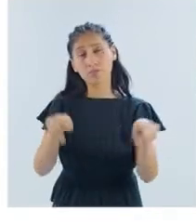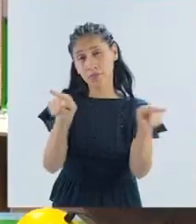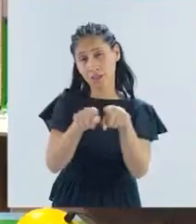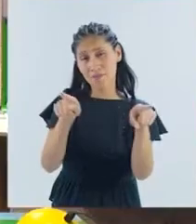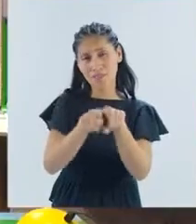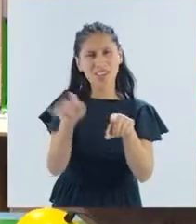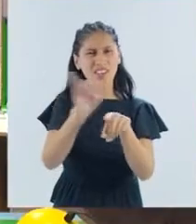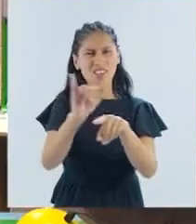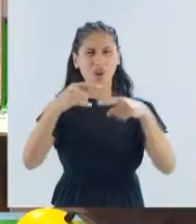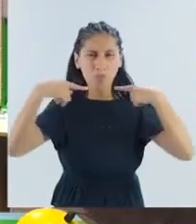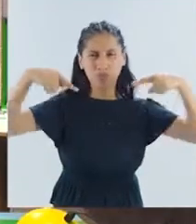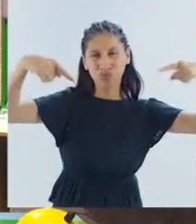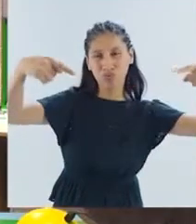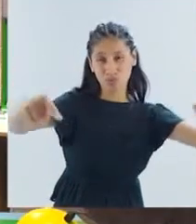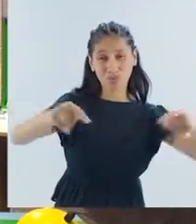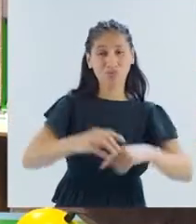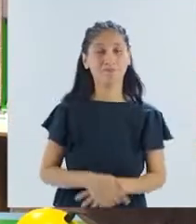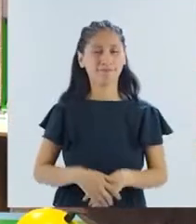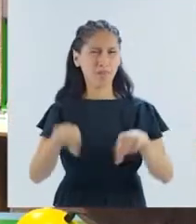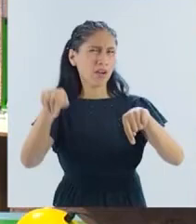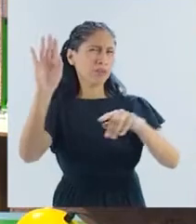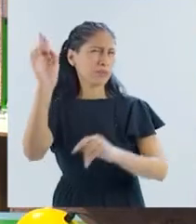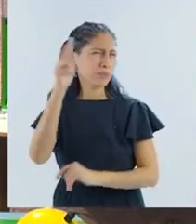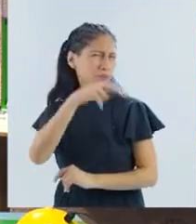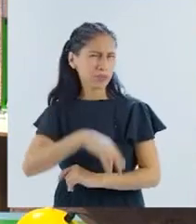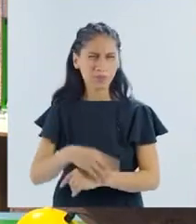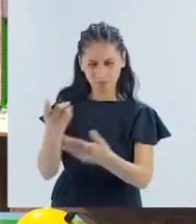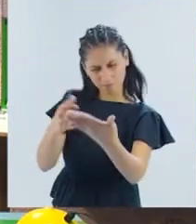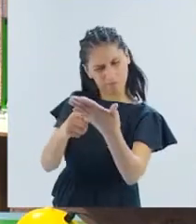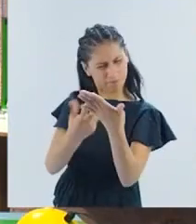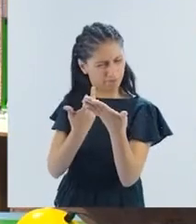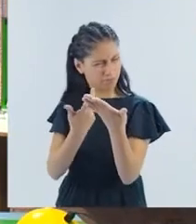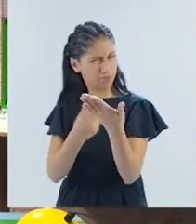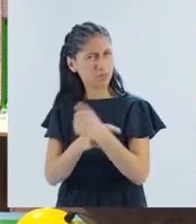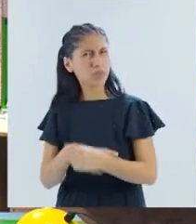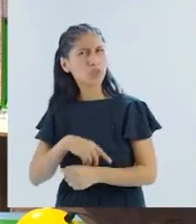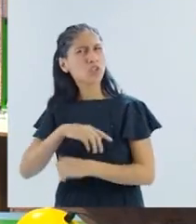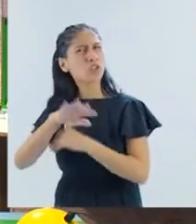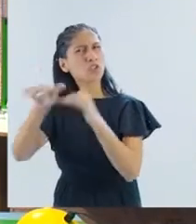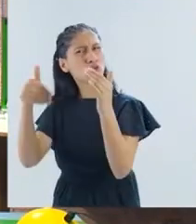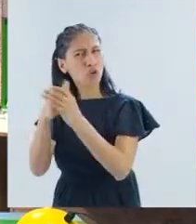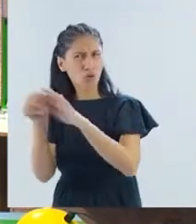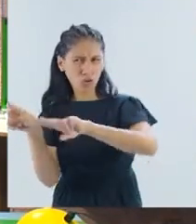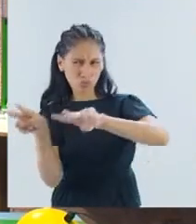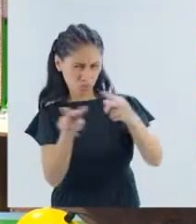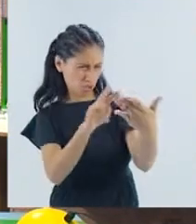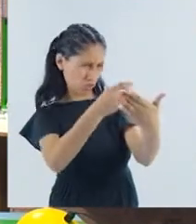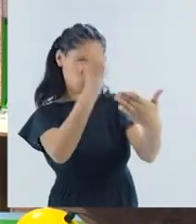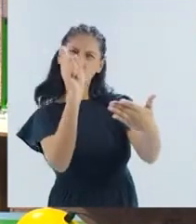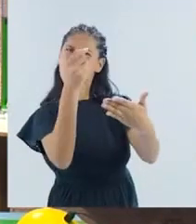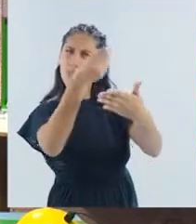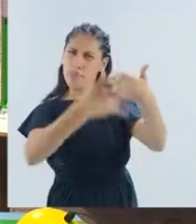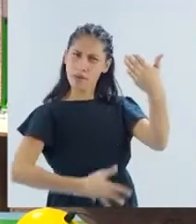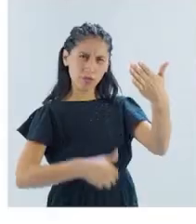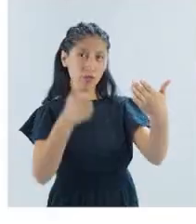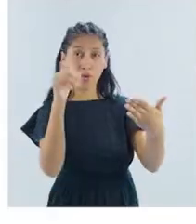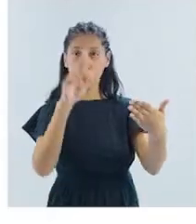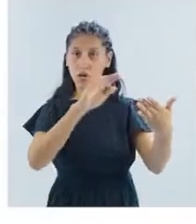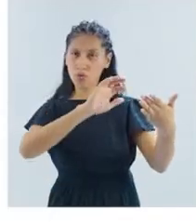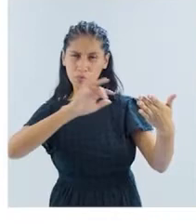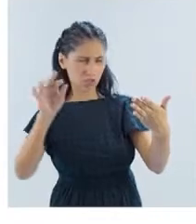de publicidad. Entonces, profesor, ¿cómo pueden reconocer las chicas y chicos un texto